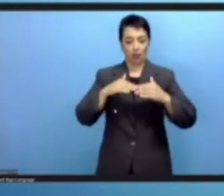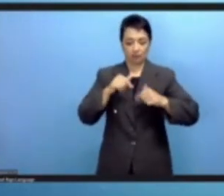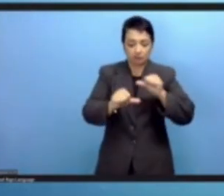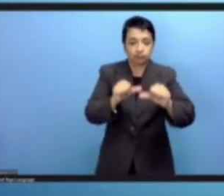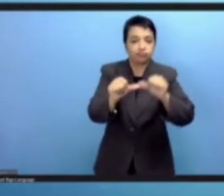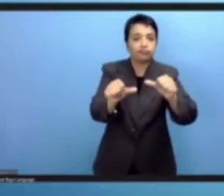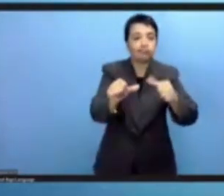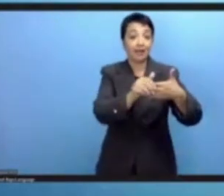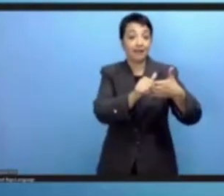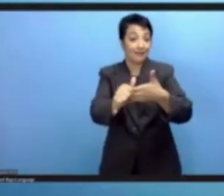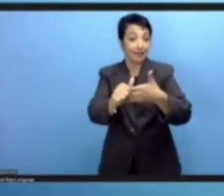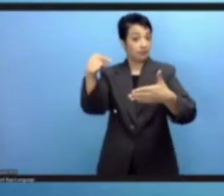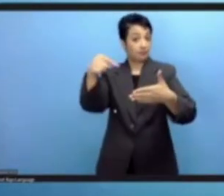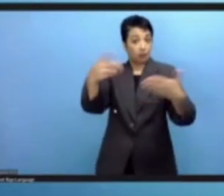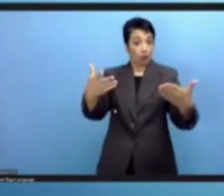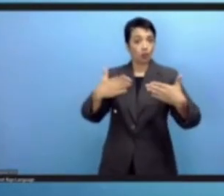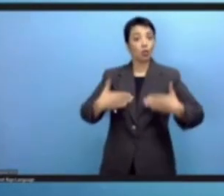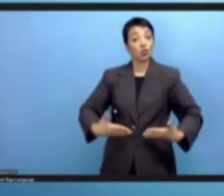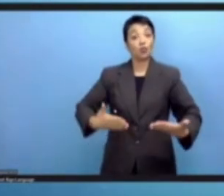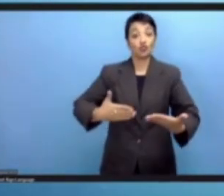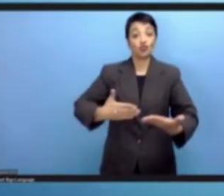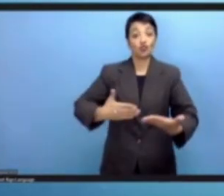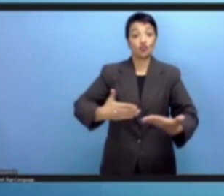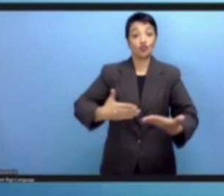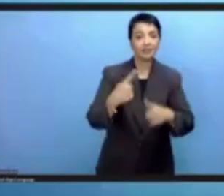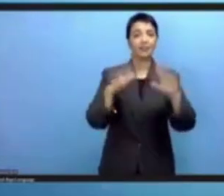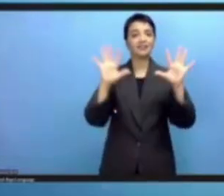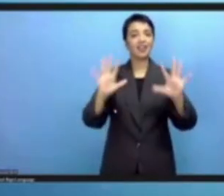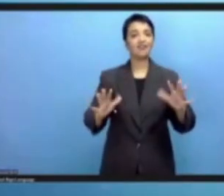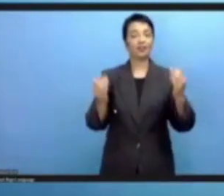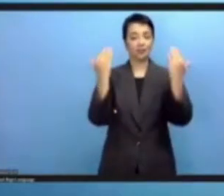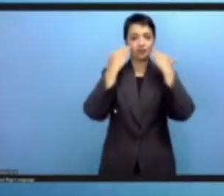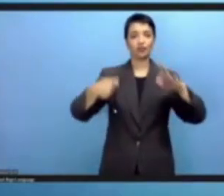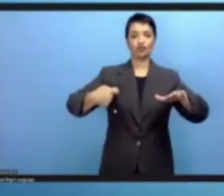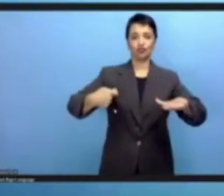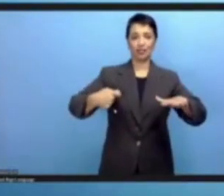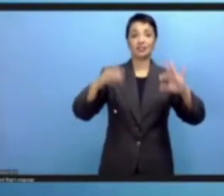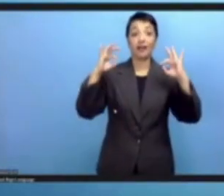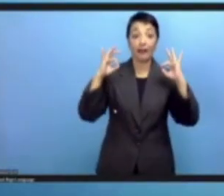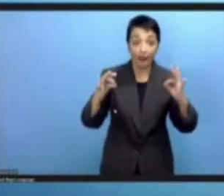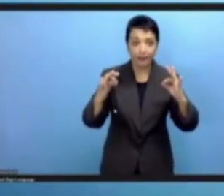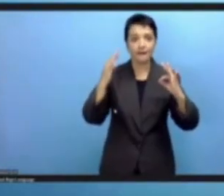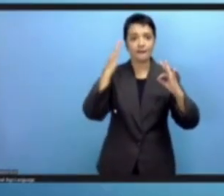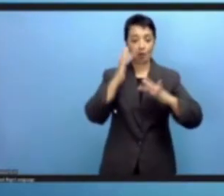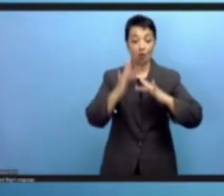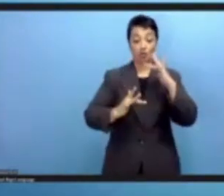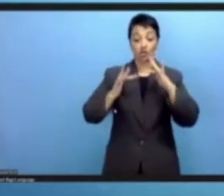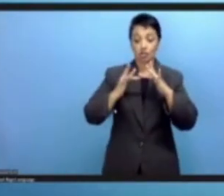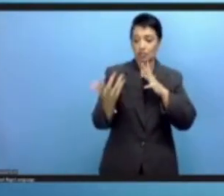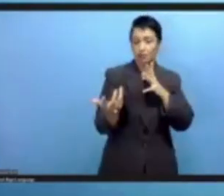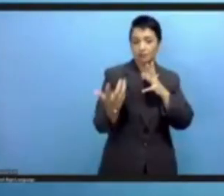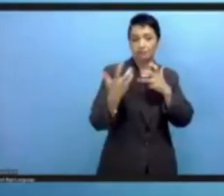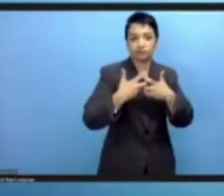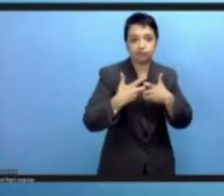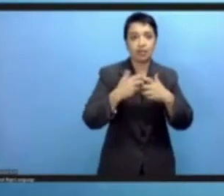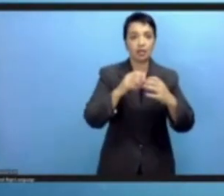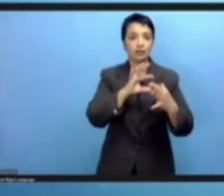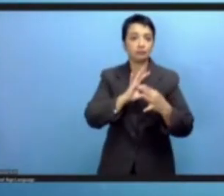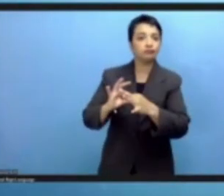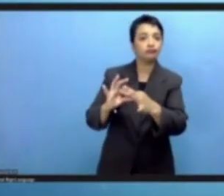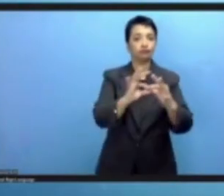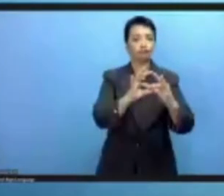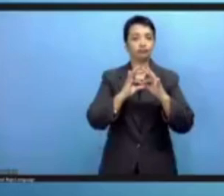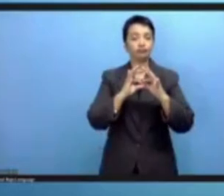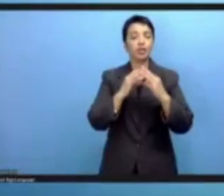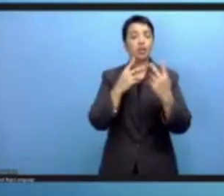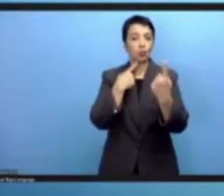del igf resultado en sí depresión de la sociedad civil significativa resaltamos la necesidad que tenga un papel